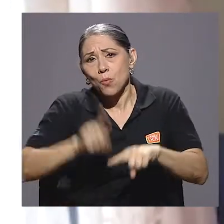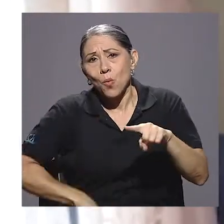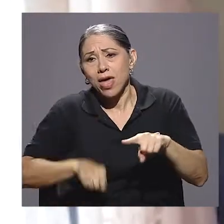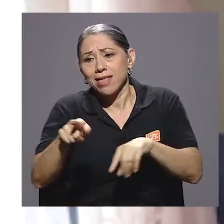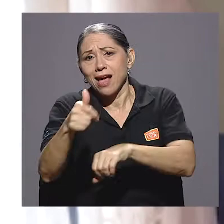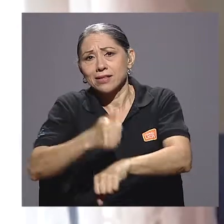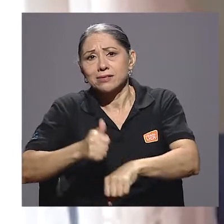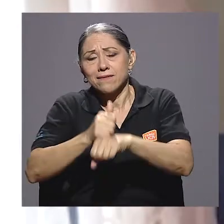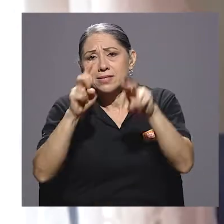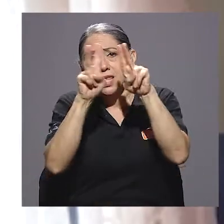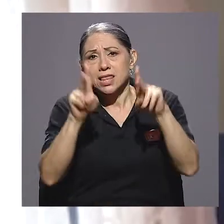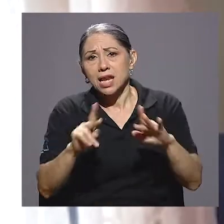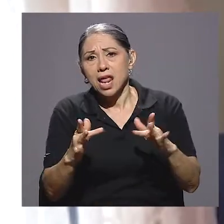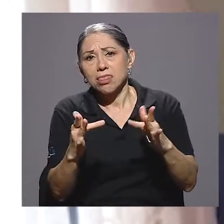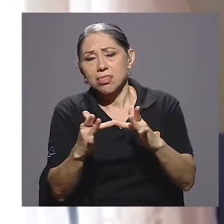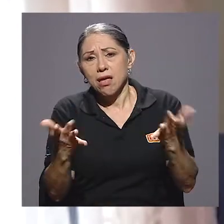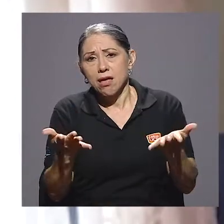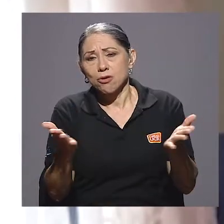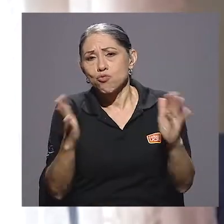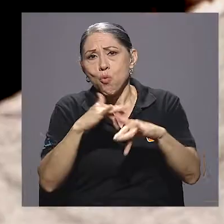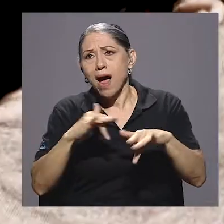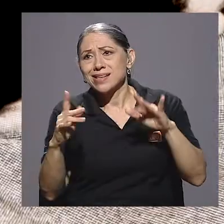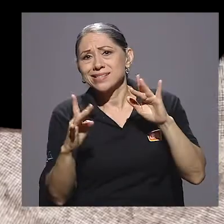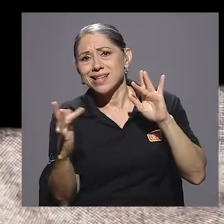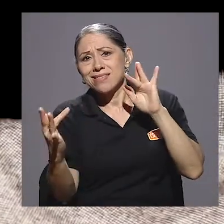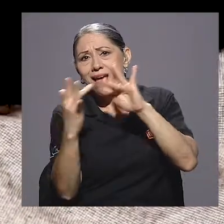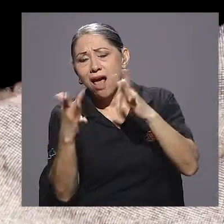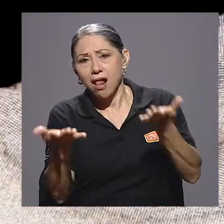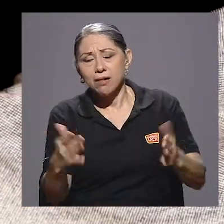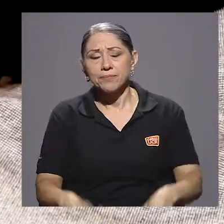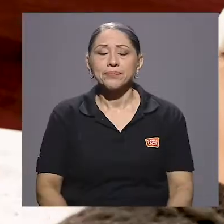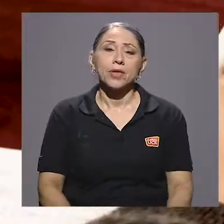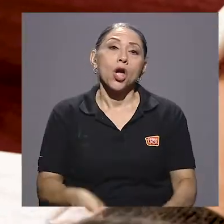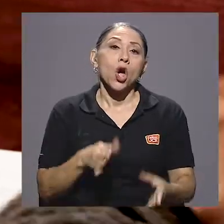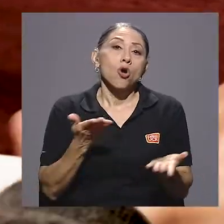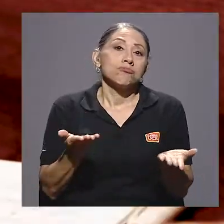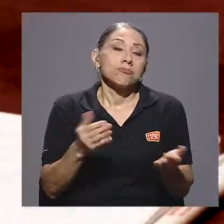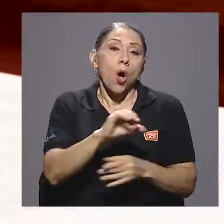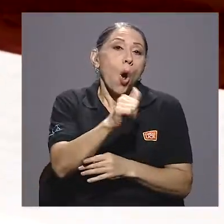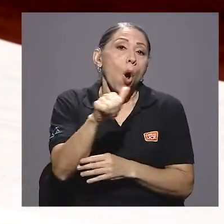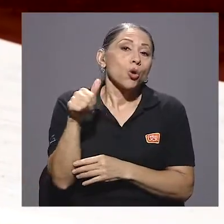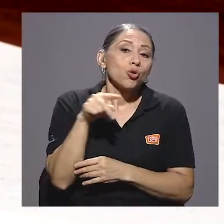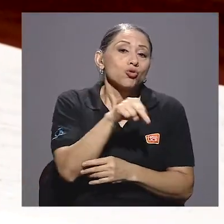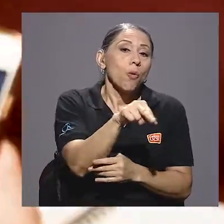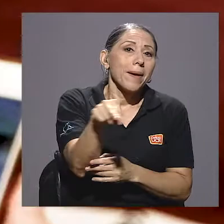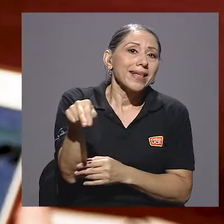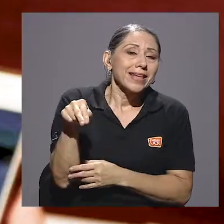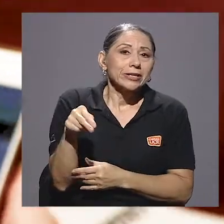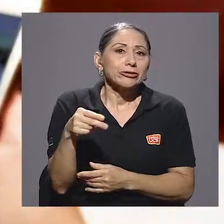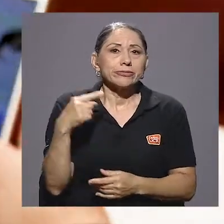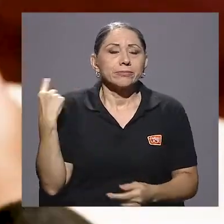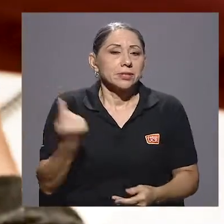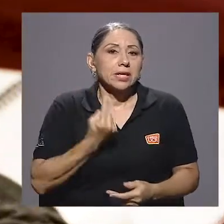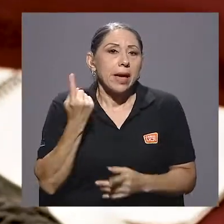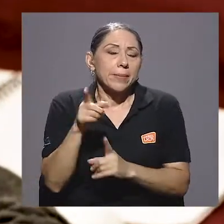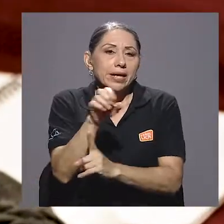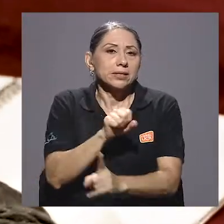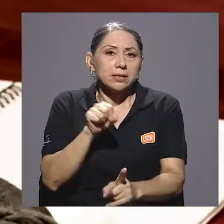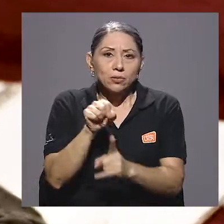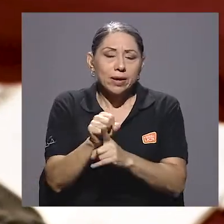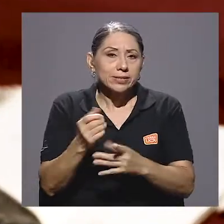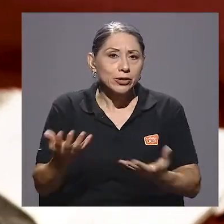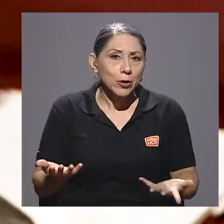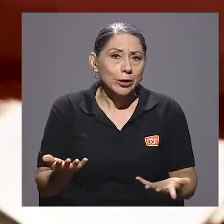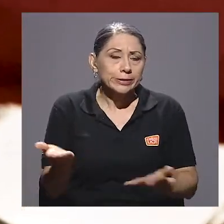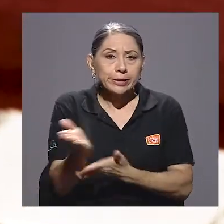un internet o algo así porque no hay señal en esos lugares. O otros que pues siempre hay situaciones en